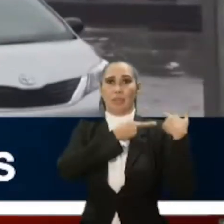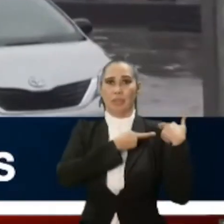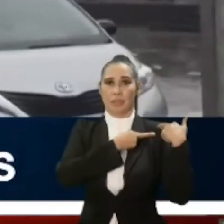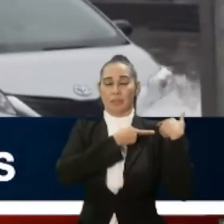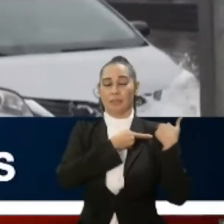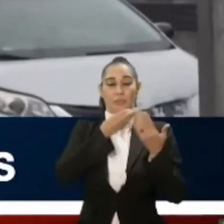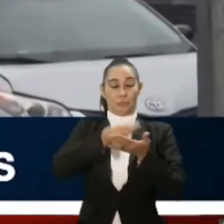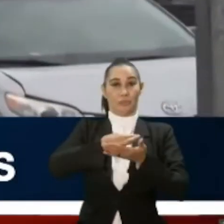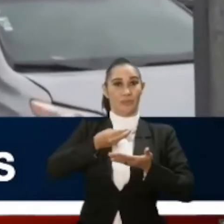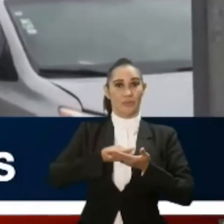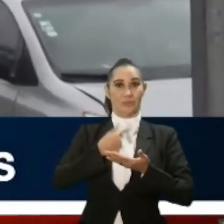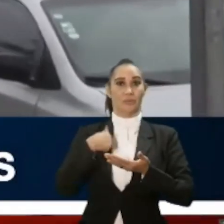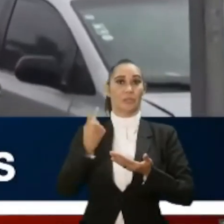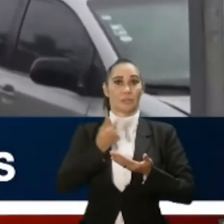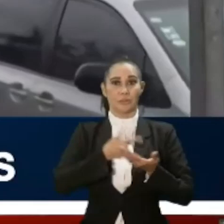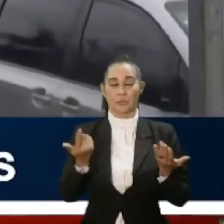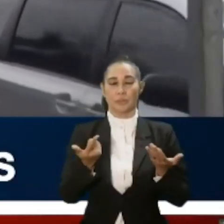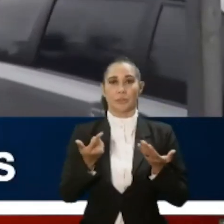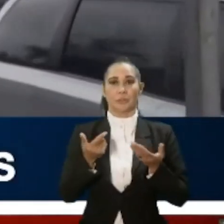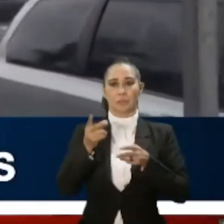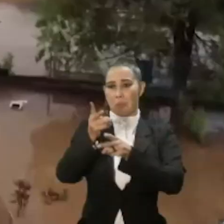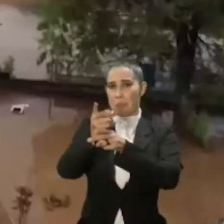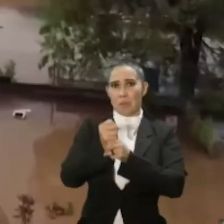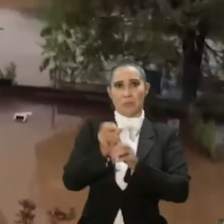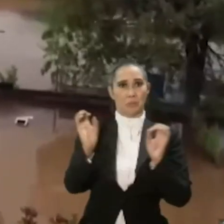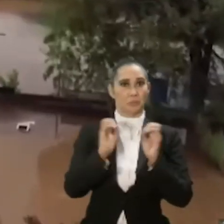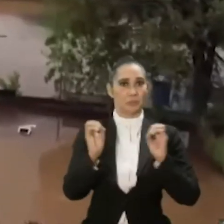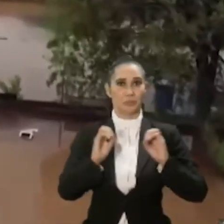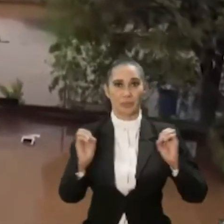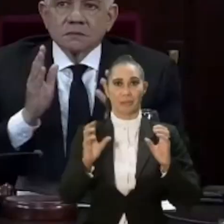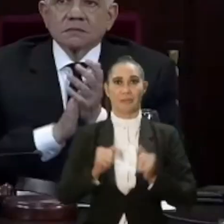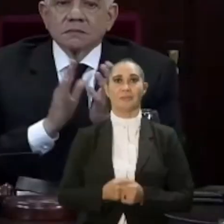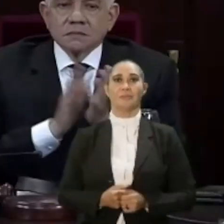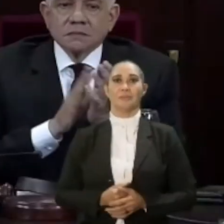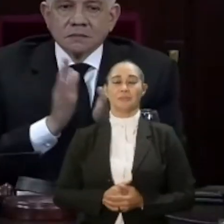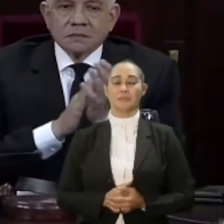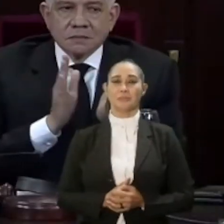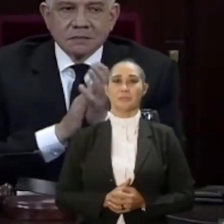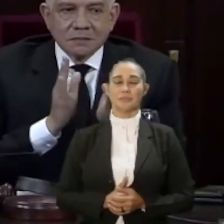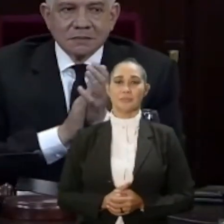recursos propios y sin recurrir al financiamiento externo.